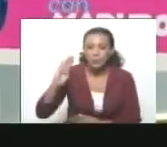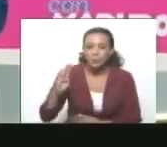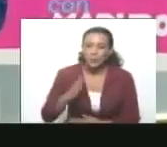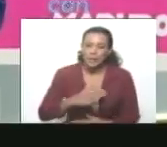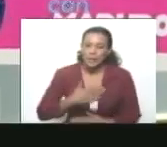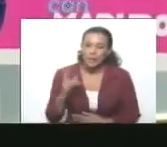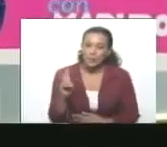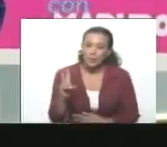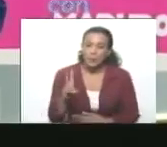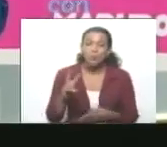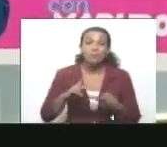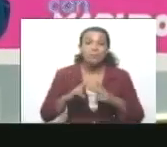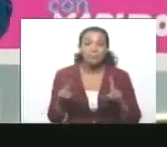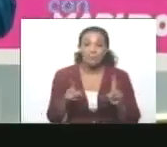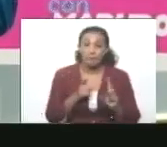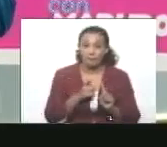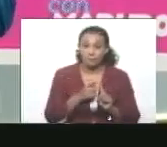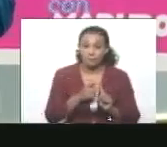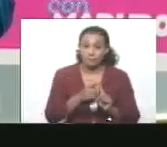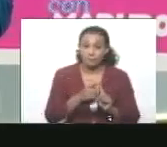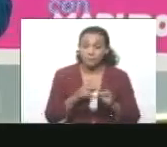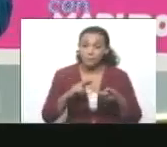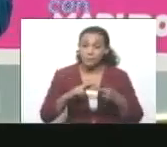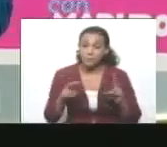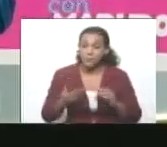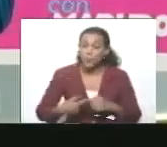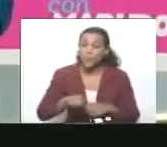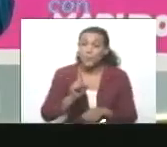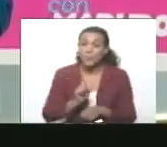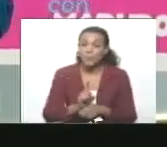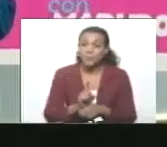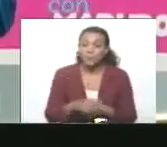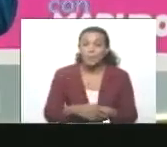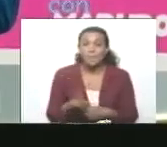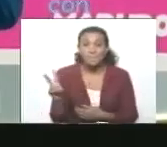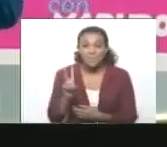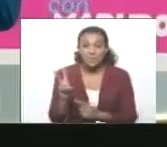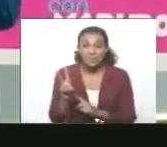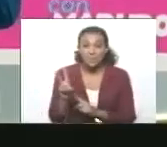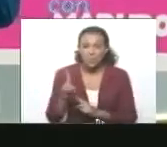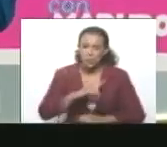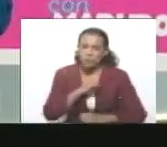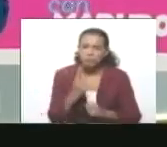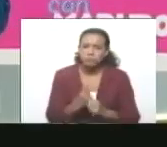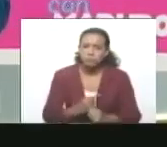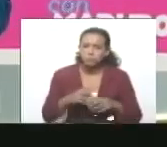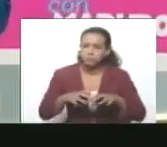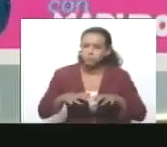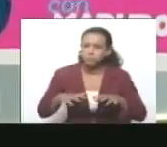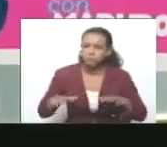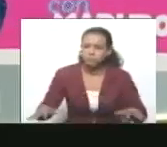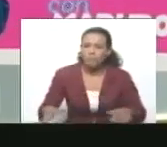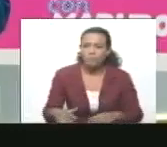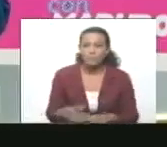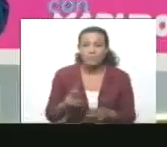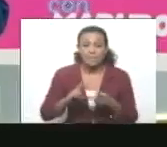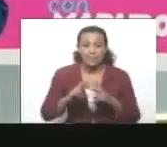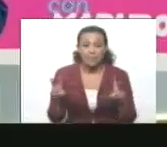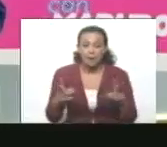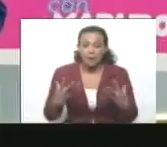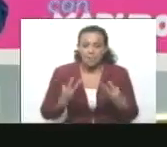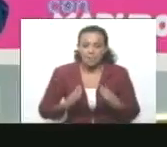patria, de paz, paz. Venezuela, potencia regional de paz, de